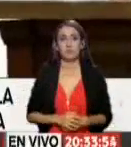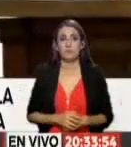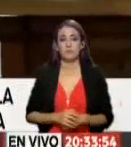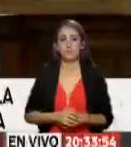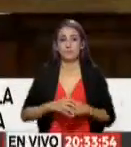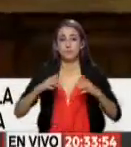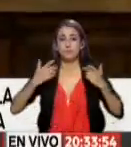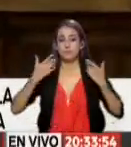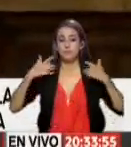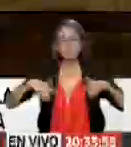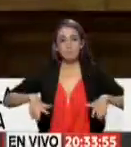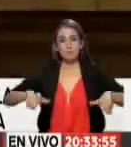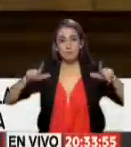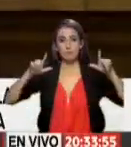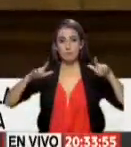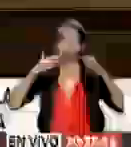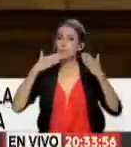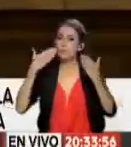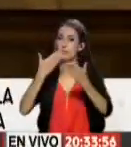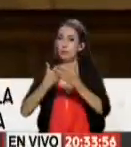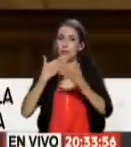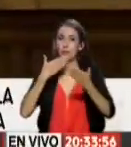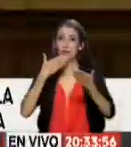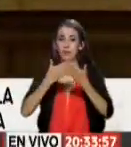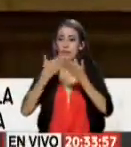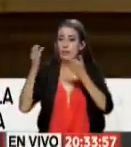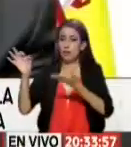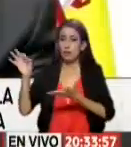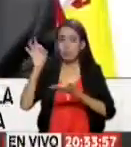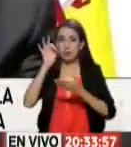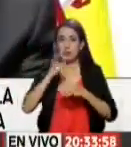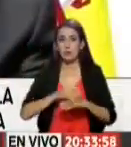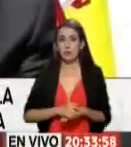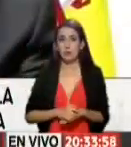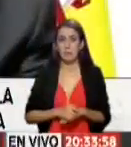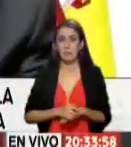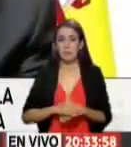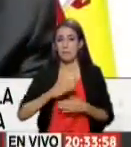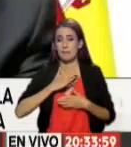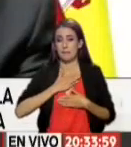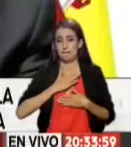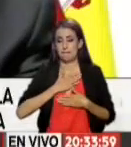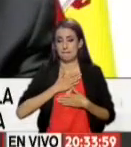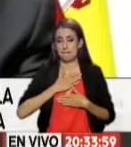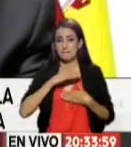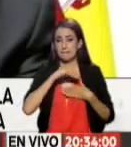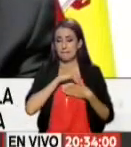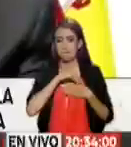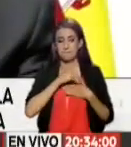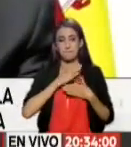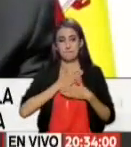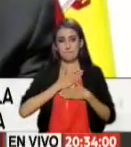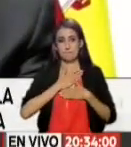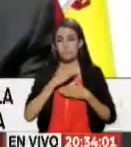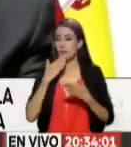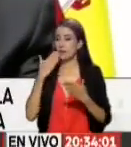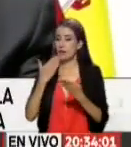mandatario ecuatoriano agradeció esta medalla a nombre del pueblo al que representa. La llevo desde ya en el corazón, señor